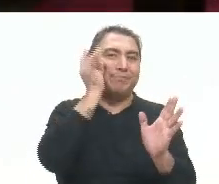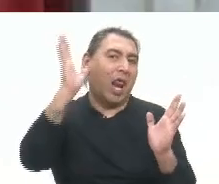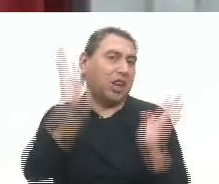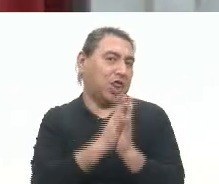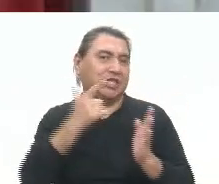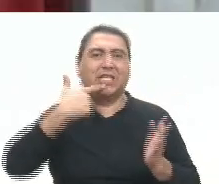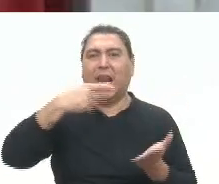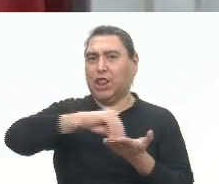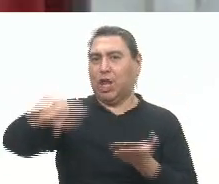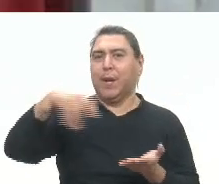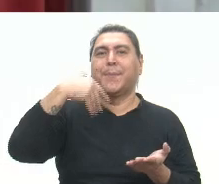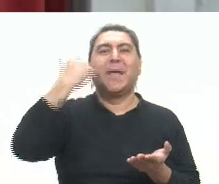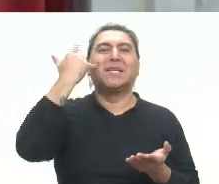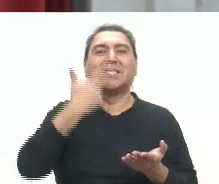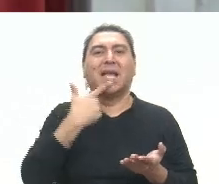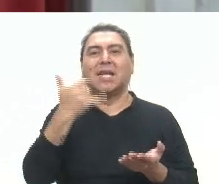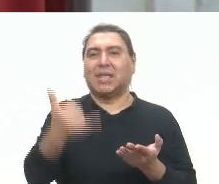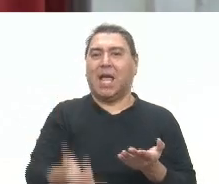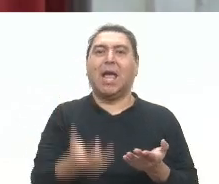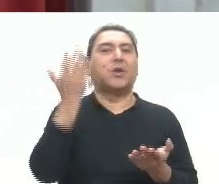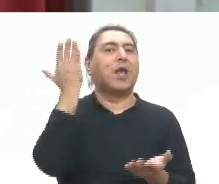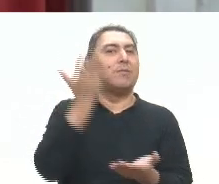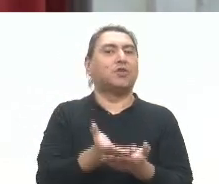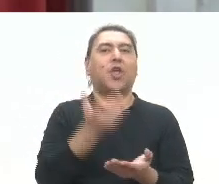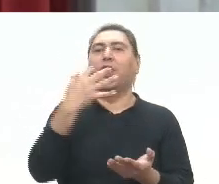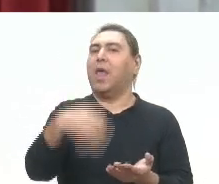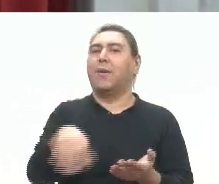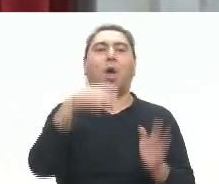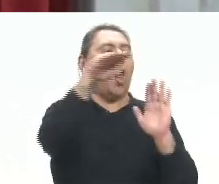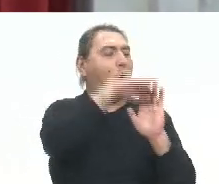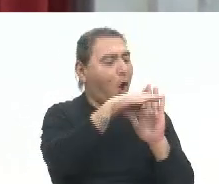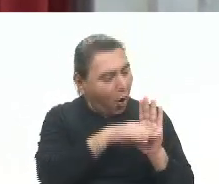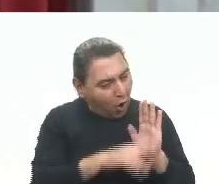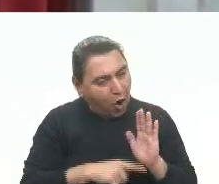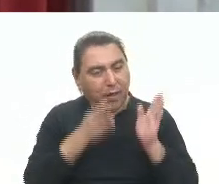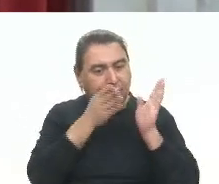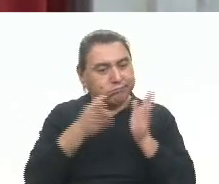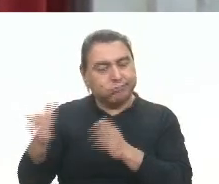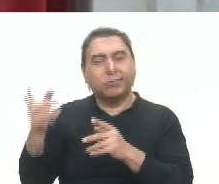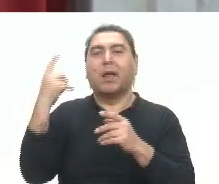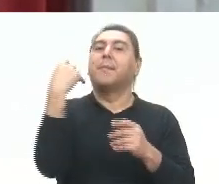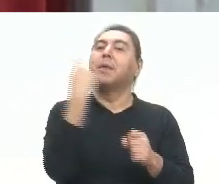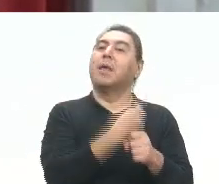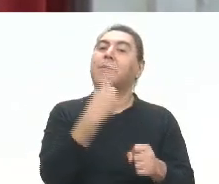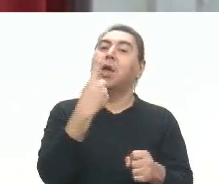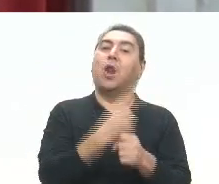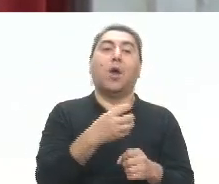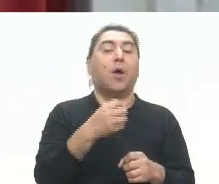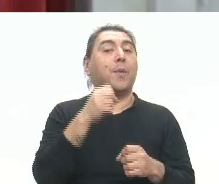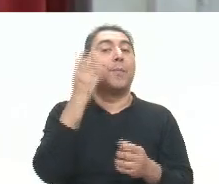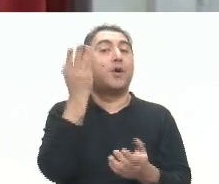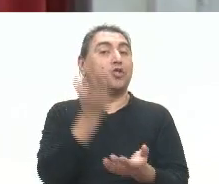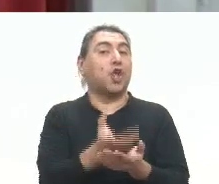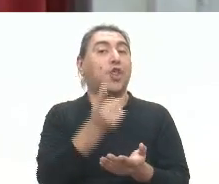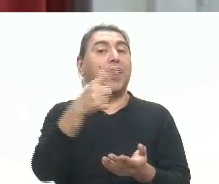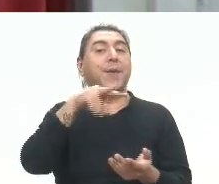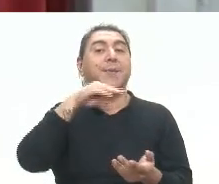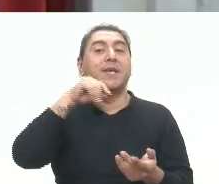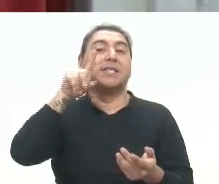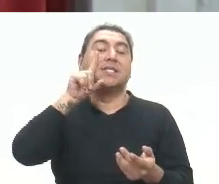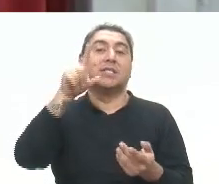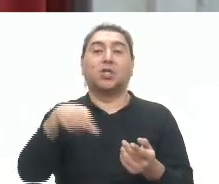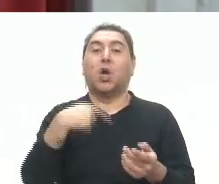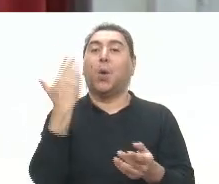Mayán. Hay una moción, tengo que seguir el orden. Primero fue la moción del senador Vichy, motivo por el cual voy a poner a